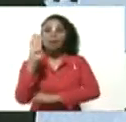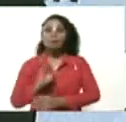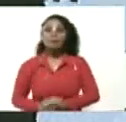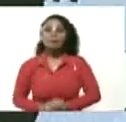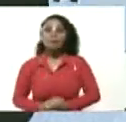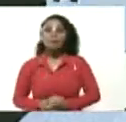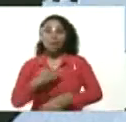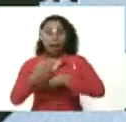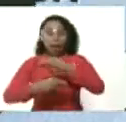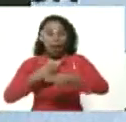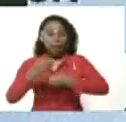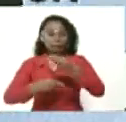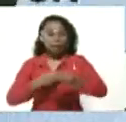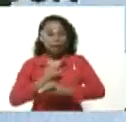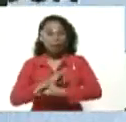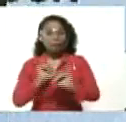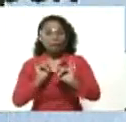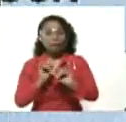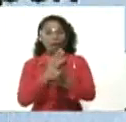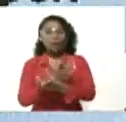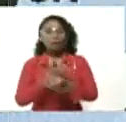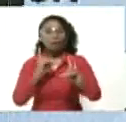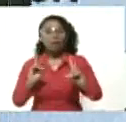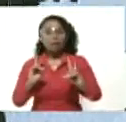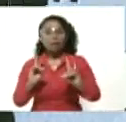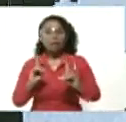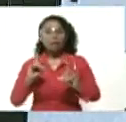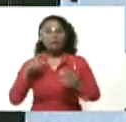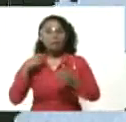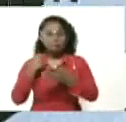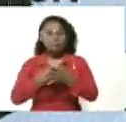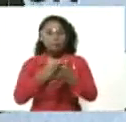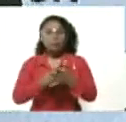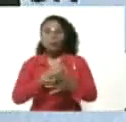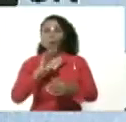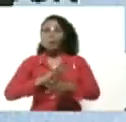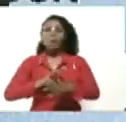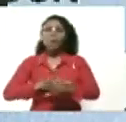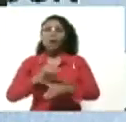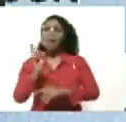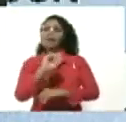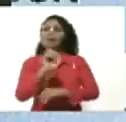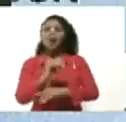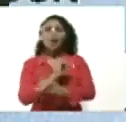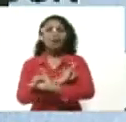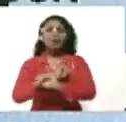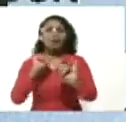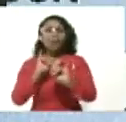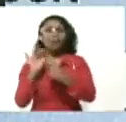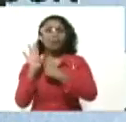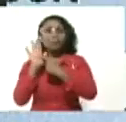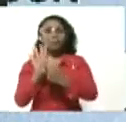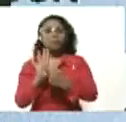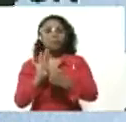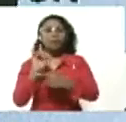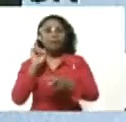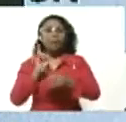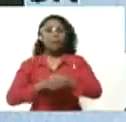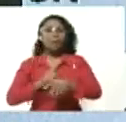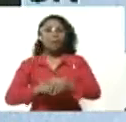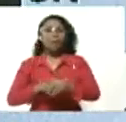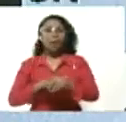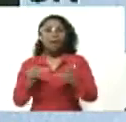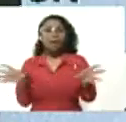que cercena la democracia. Son constantes porque no cesan. Pueden debilitarse, mostrarse blandas en algunos momentos, parecer